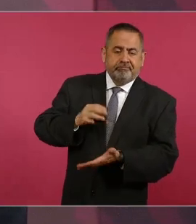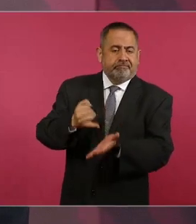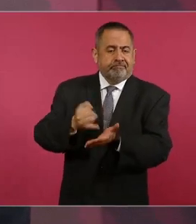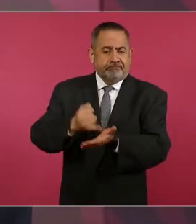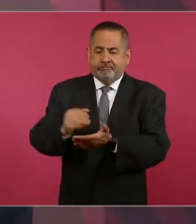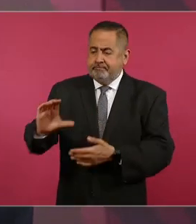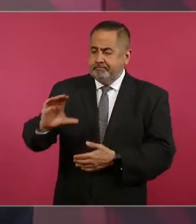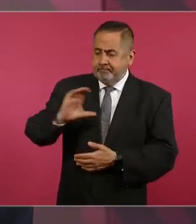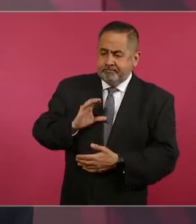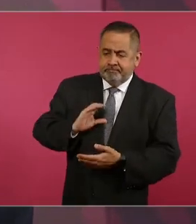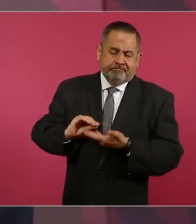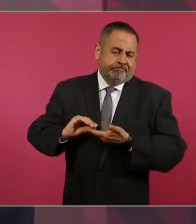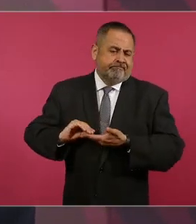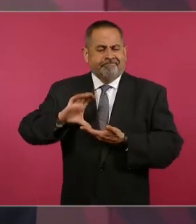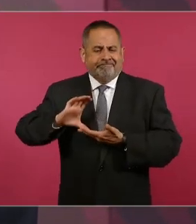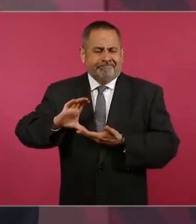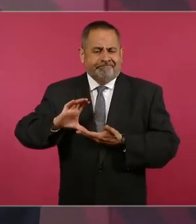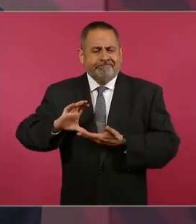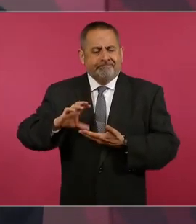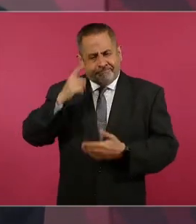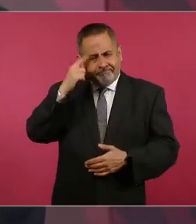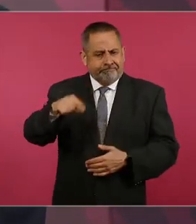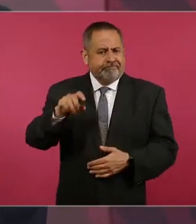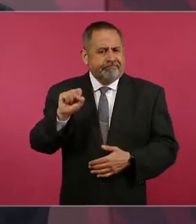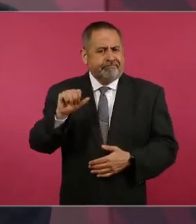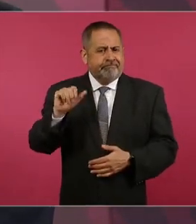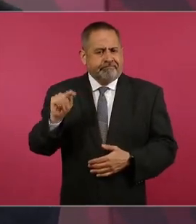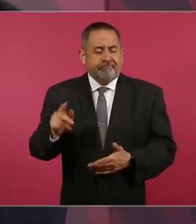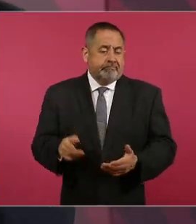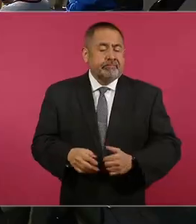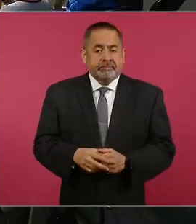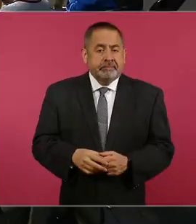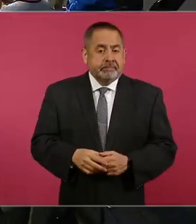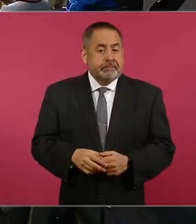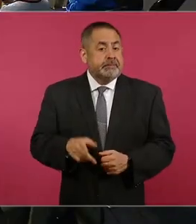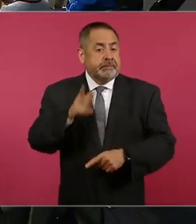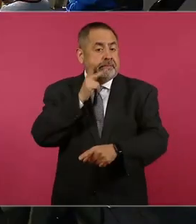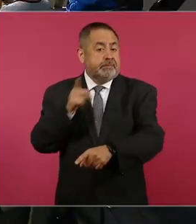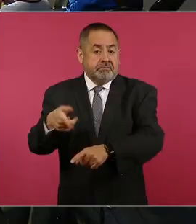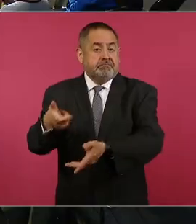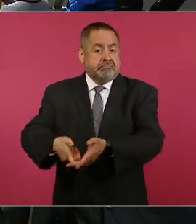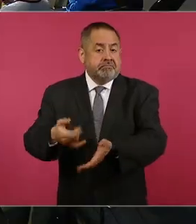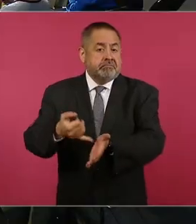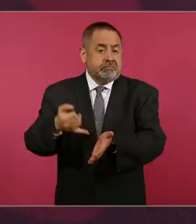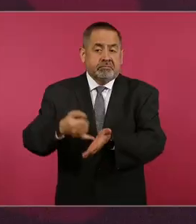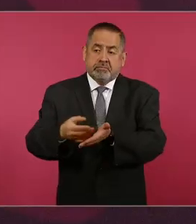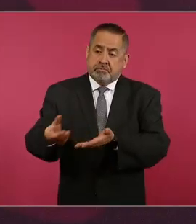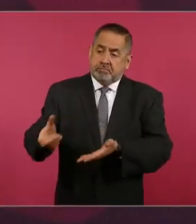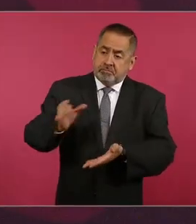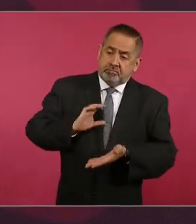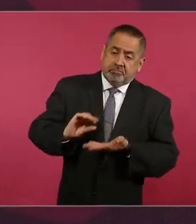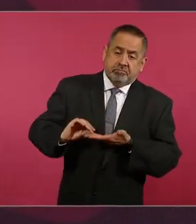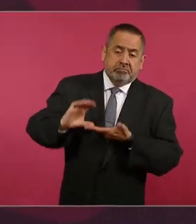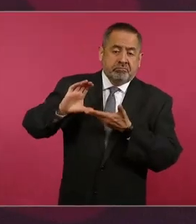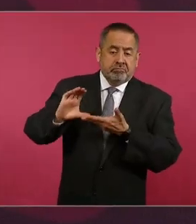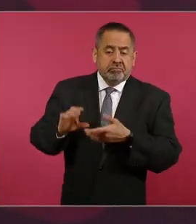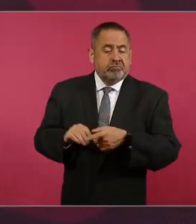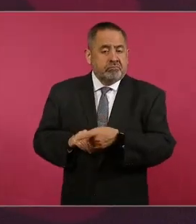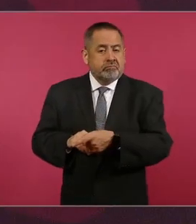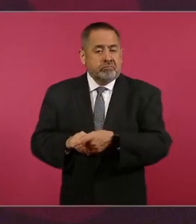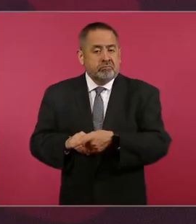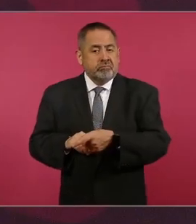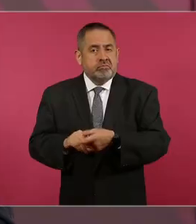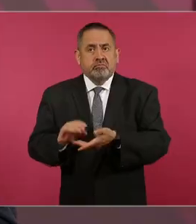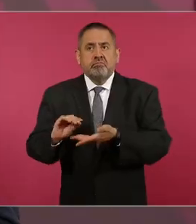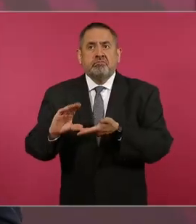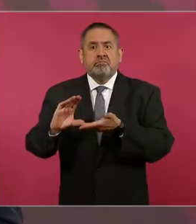paga el